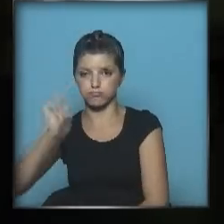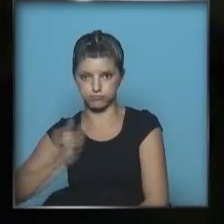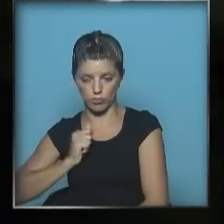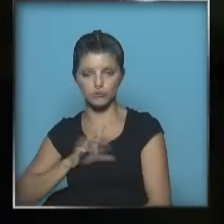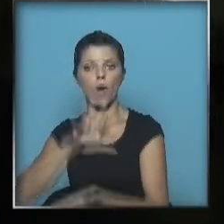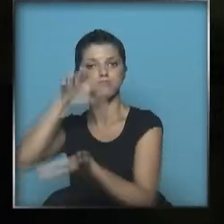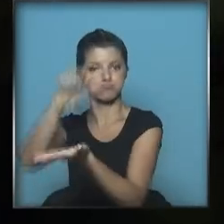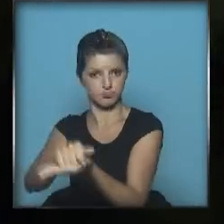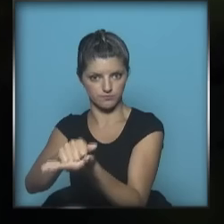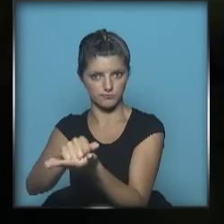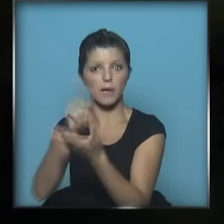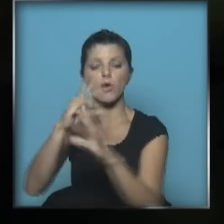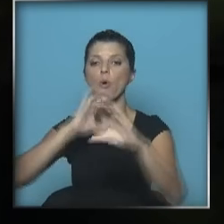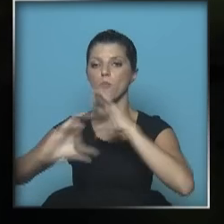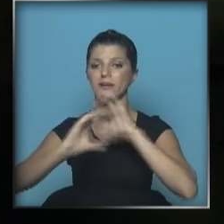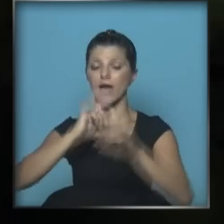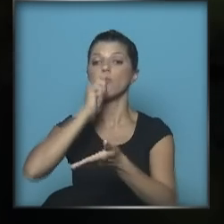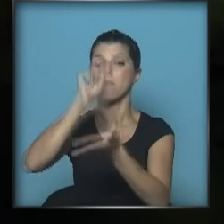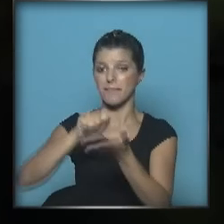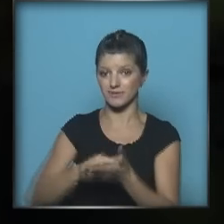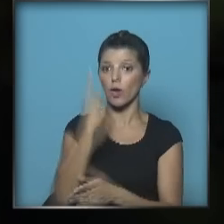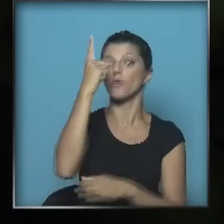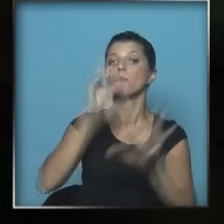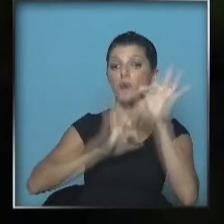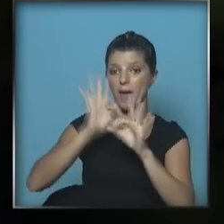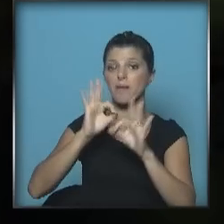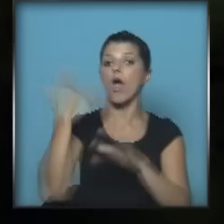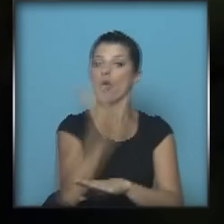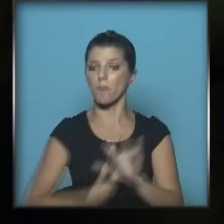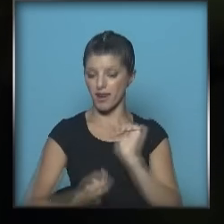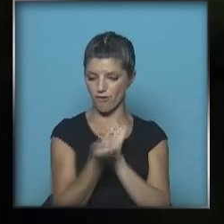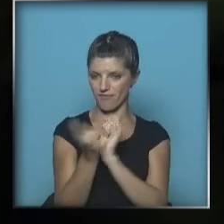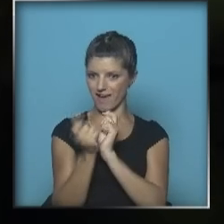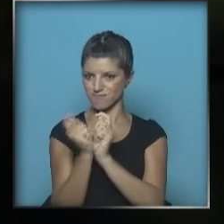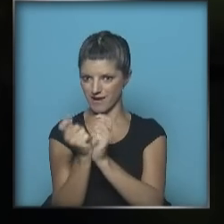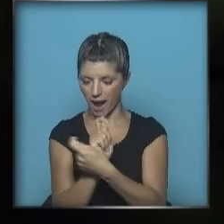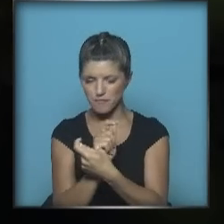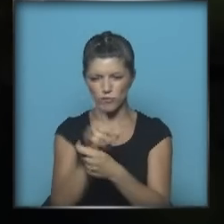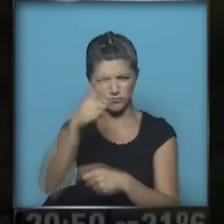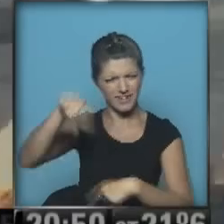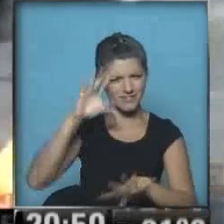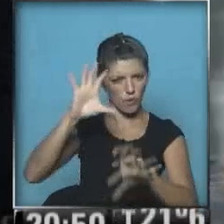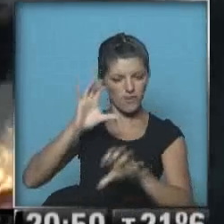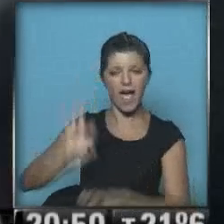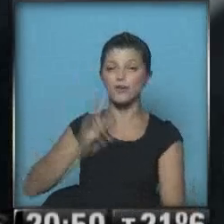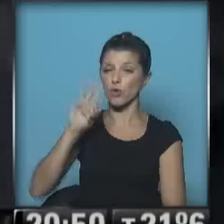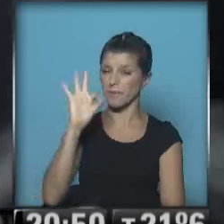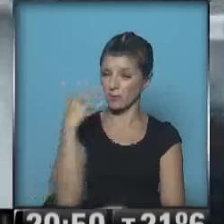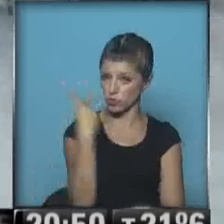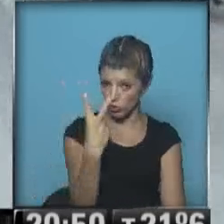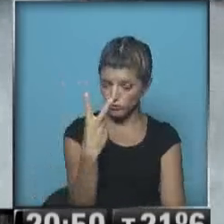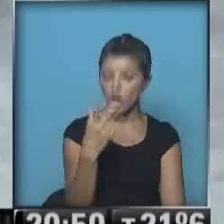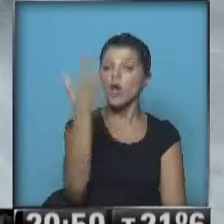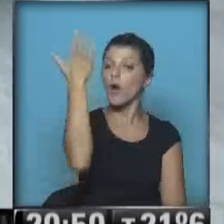un comunicado de prensa con un programa de gobierno de transición, algo que recuerda lo que pasó en el 2002 cuando asumió en